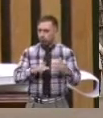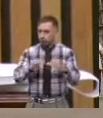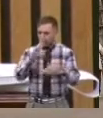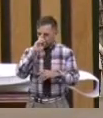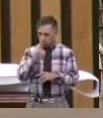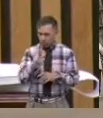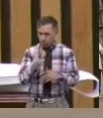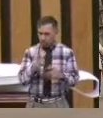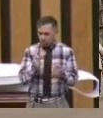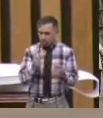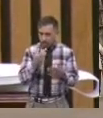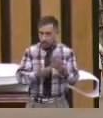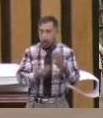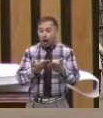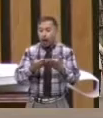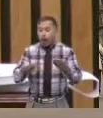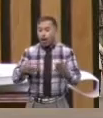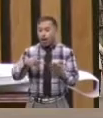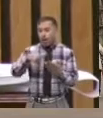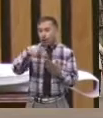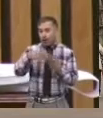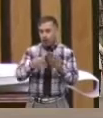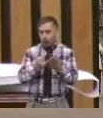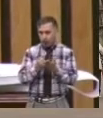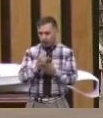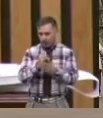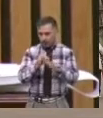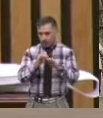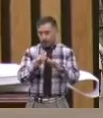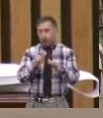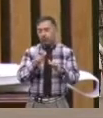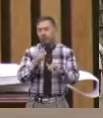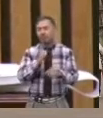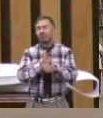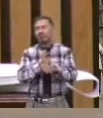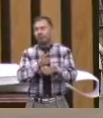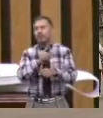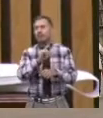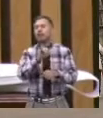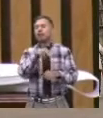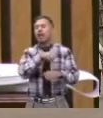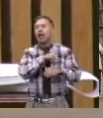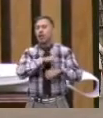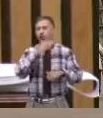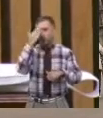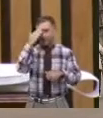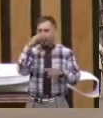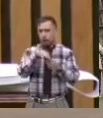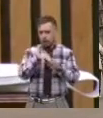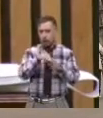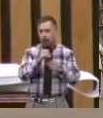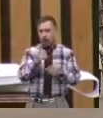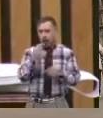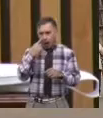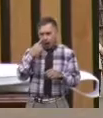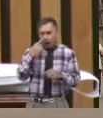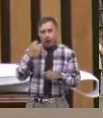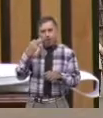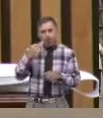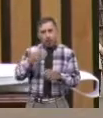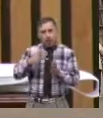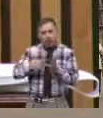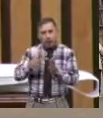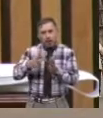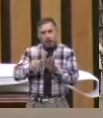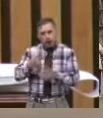de resolución, nos da cuenta también que la autoridad electoral actualizó el escenario de la reincidencia y leo